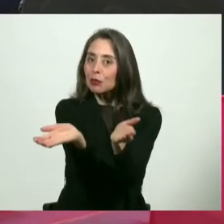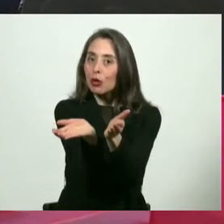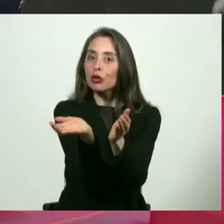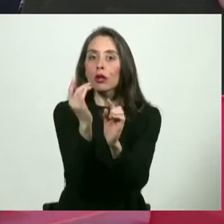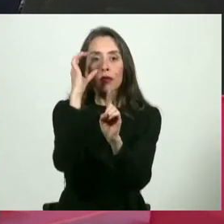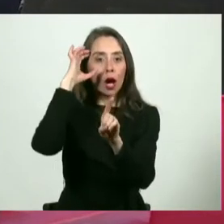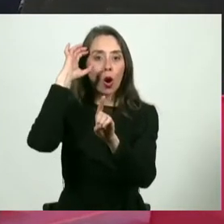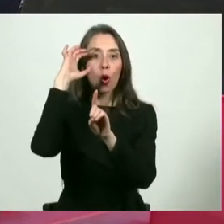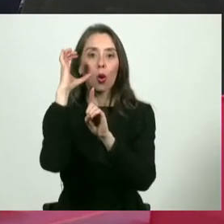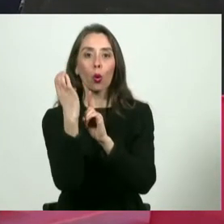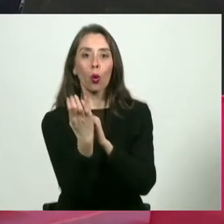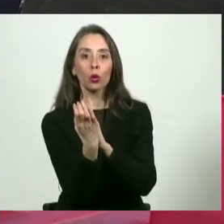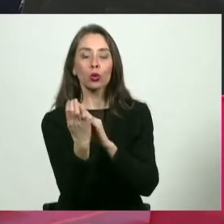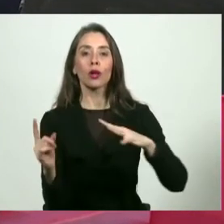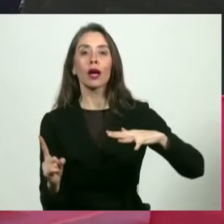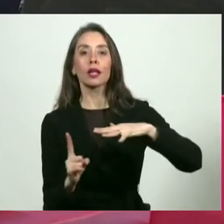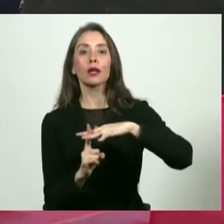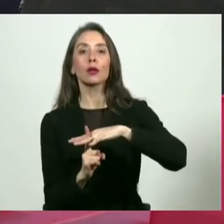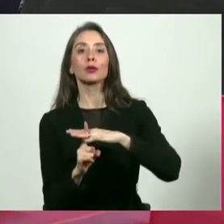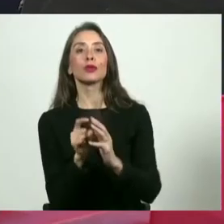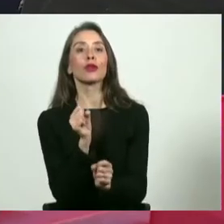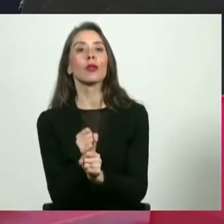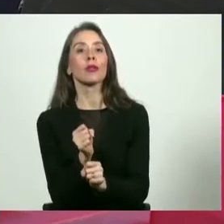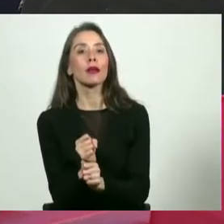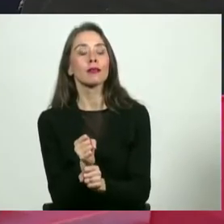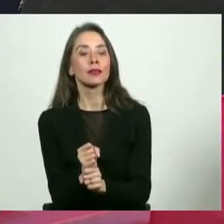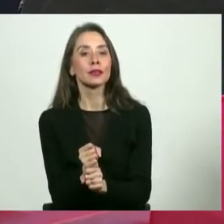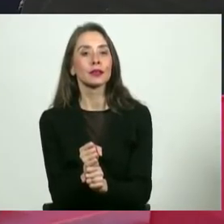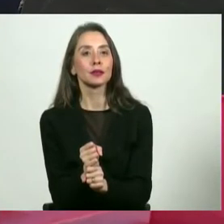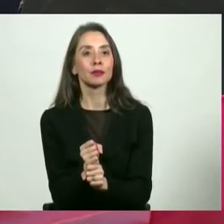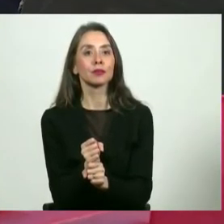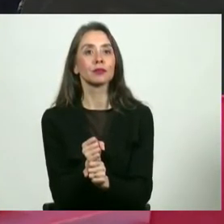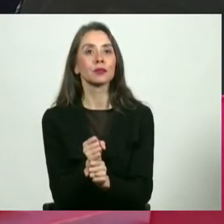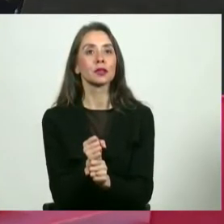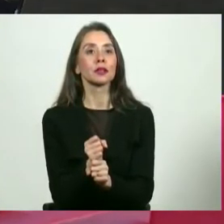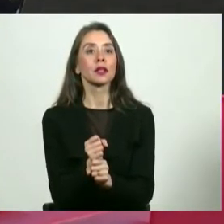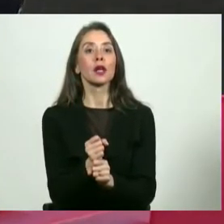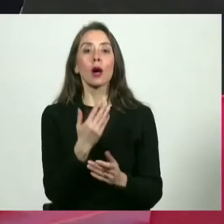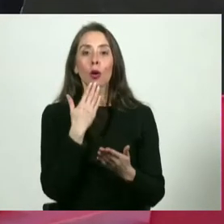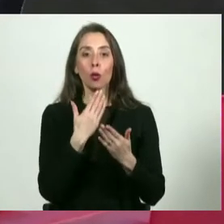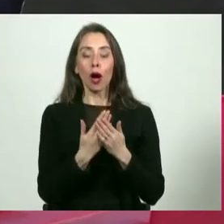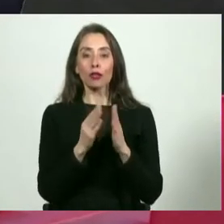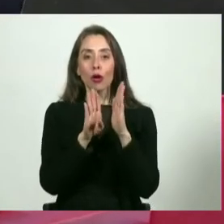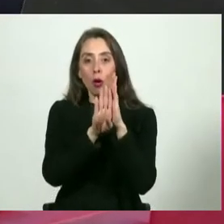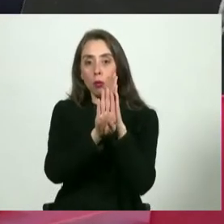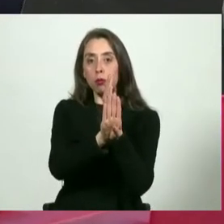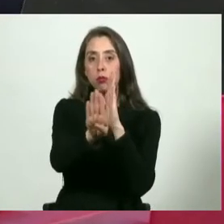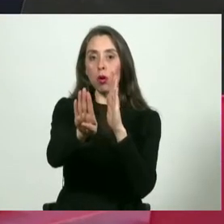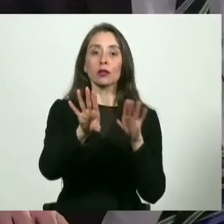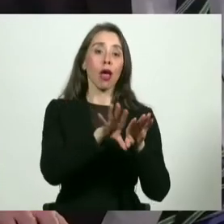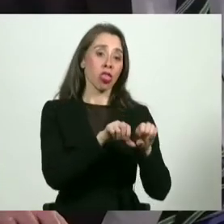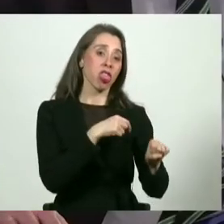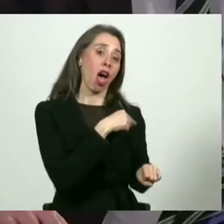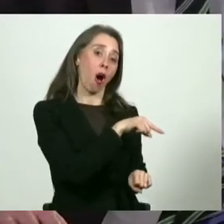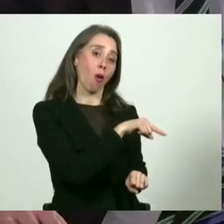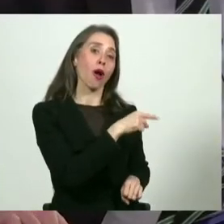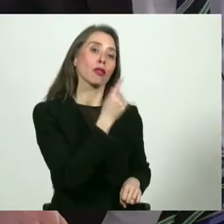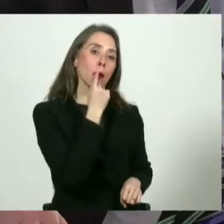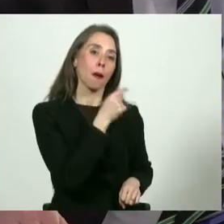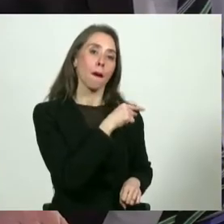basta una cuota pura y simple como una reserva legal de empleo, ¿no es cierto?, sino que aquí es importante también preocuparse de la calidad del empleo, de la